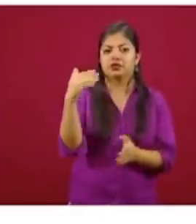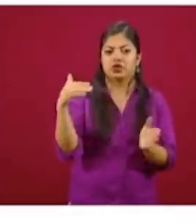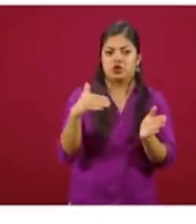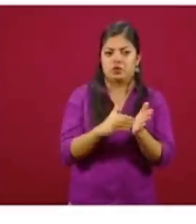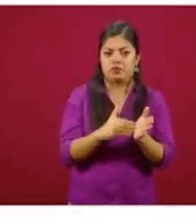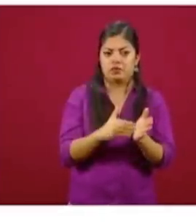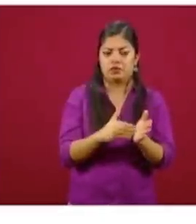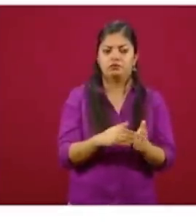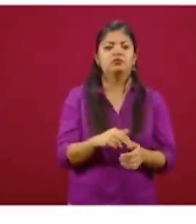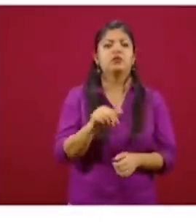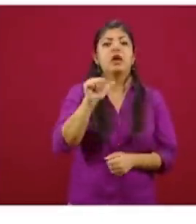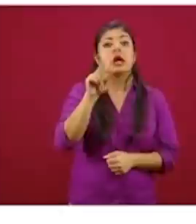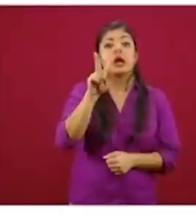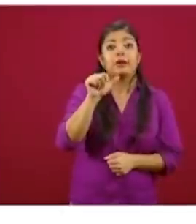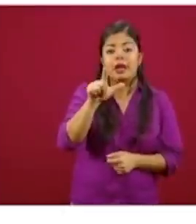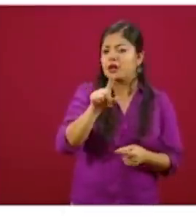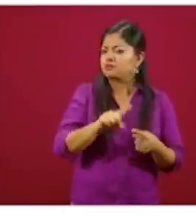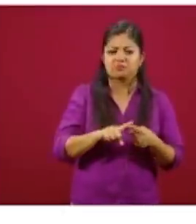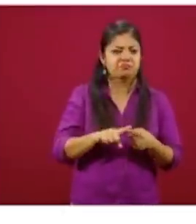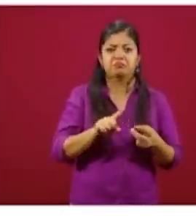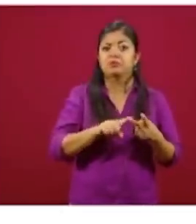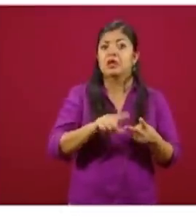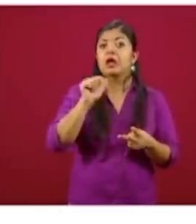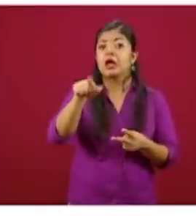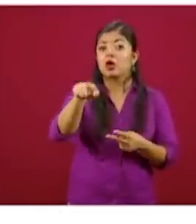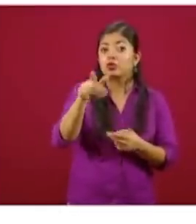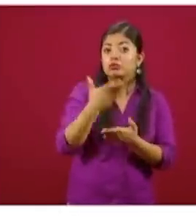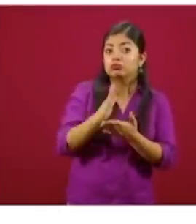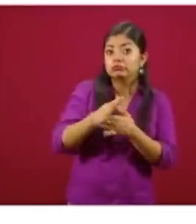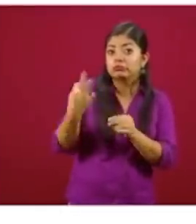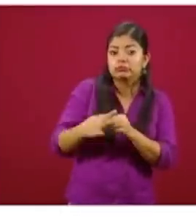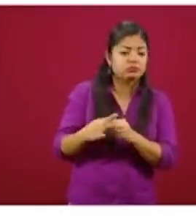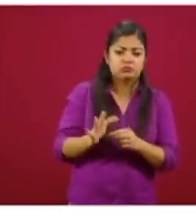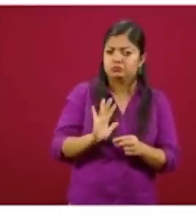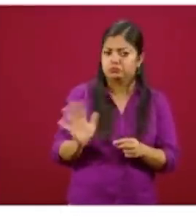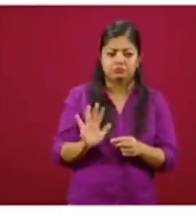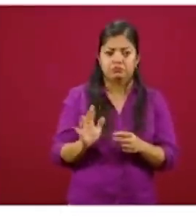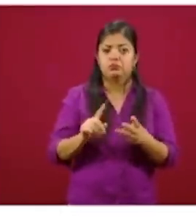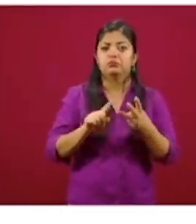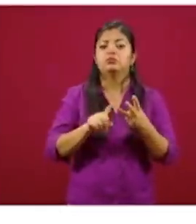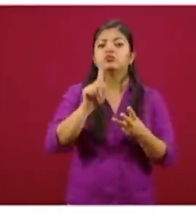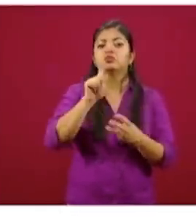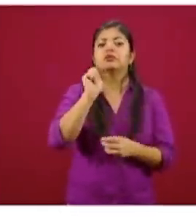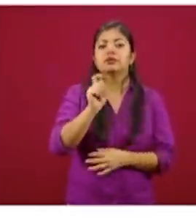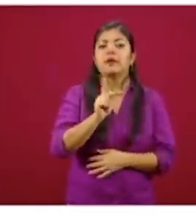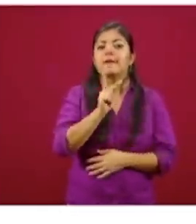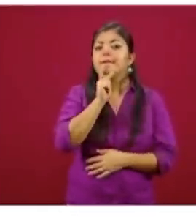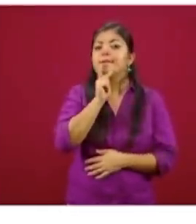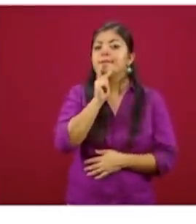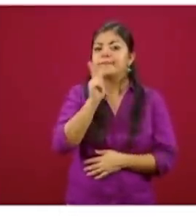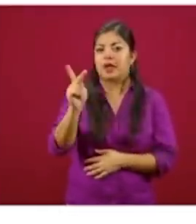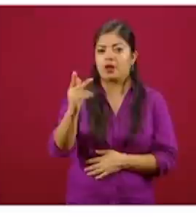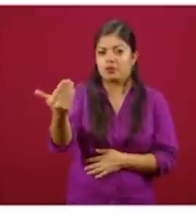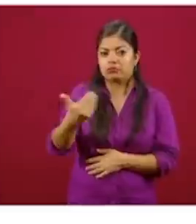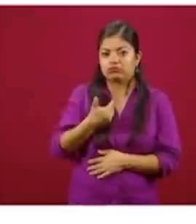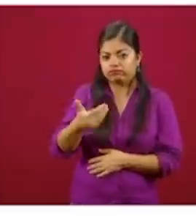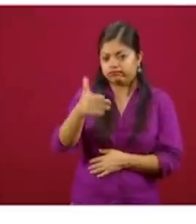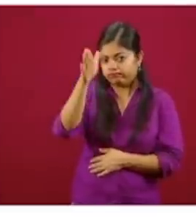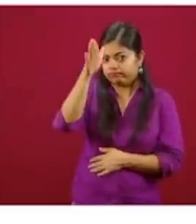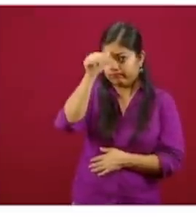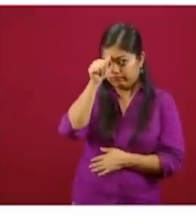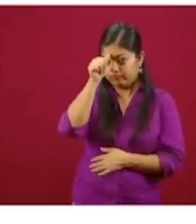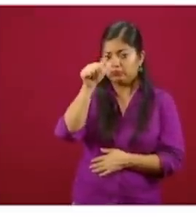sin aval sin garantías sin historial crediticio simplemente a la palabra 25 mil pesos que serán pagaderos